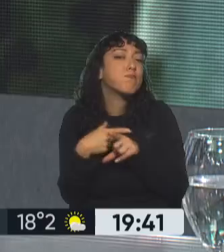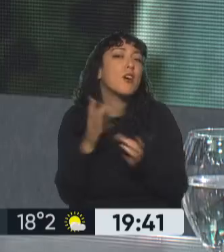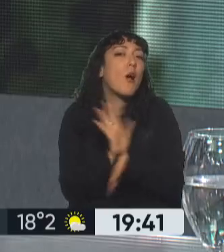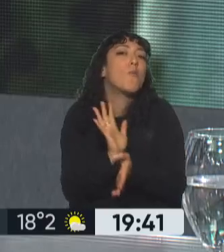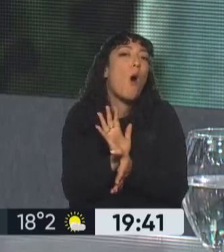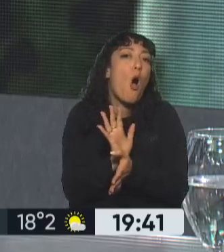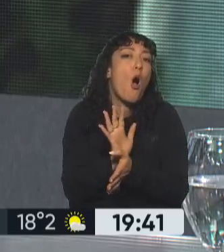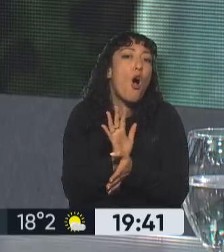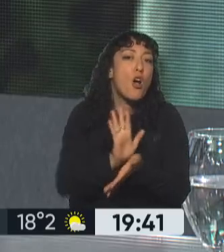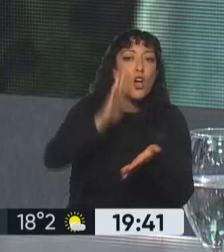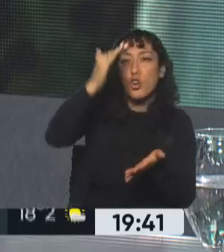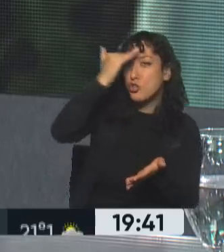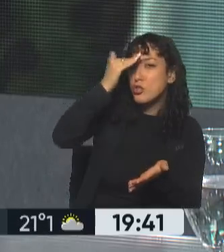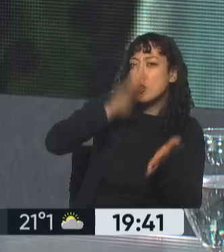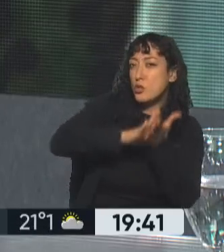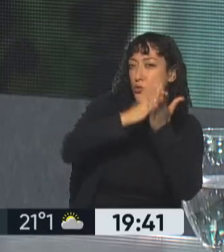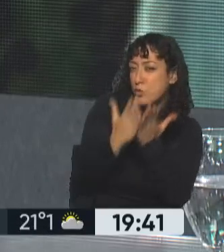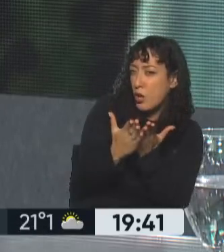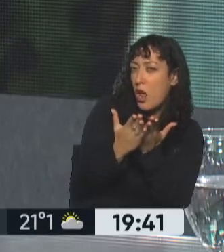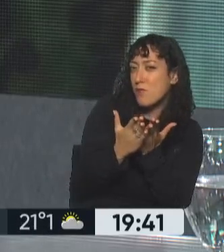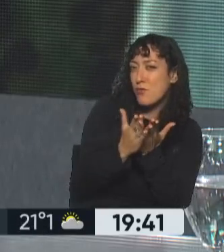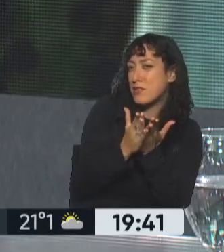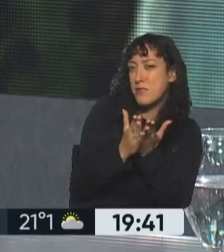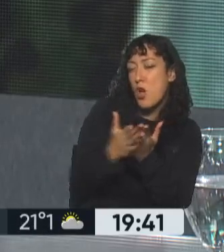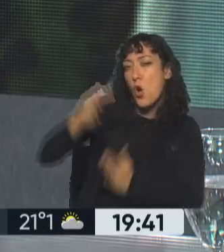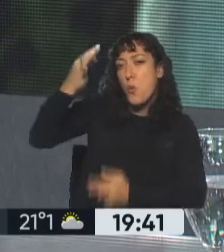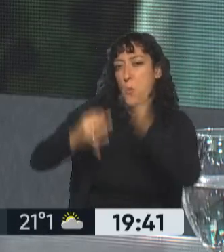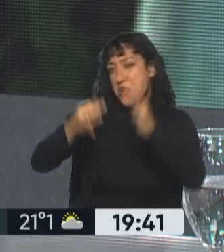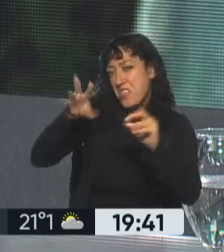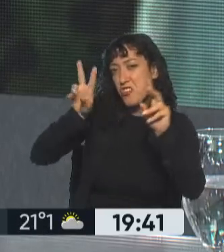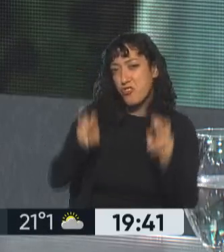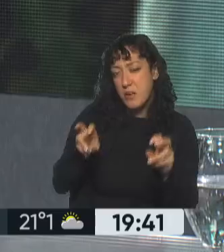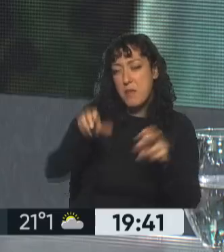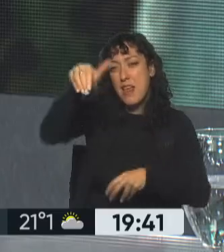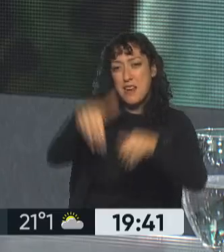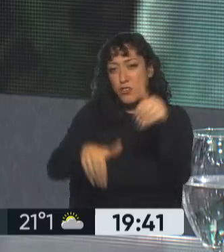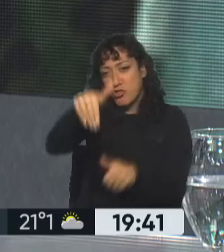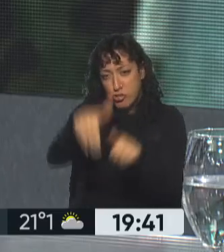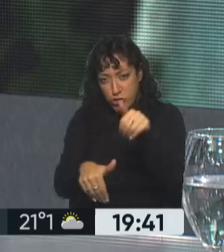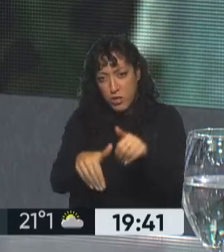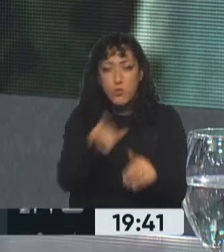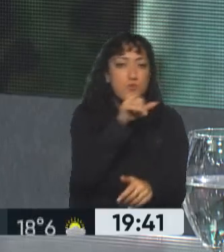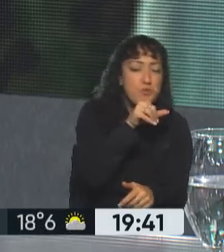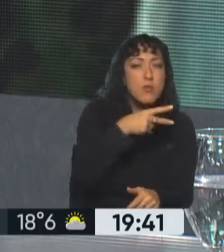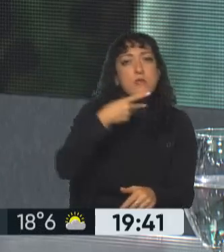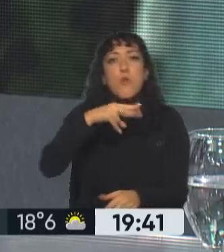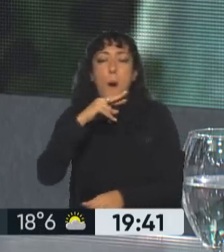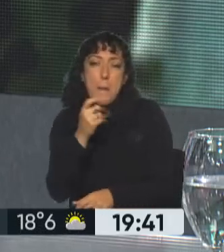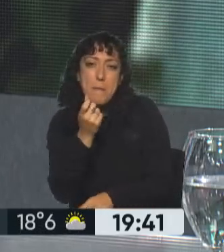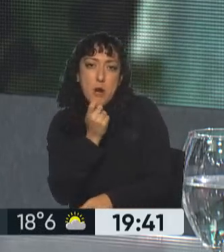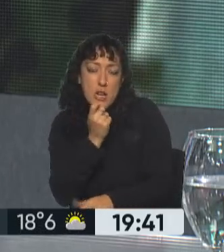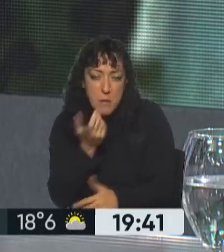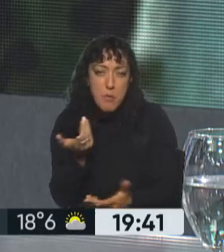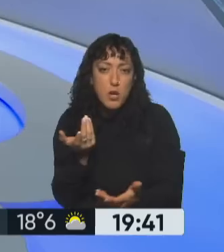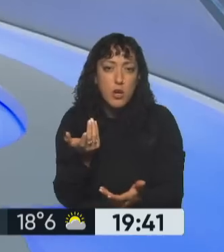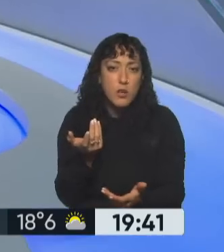cuestión constitucional y más jurídica de la Corte entendiendo en este caso en las elecciones de Tucumán y de San Juan. Por